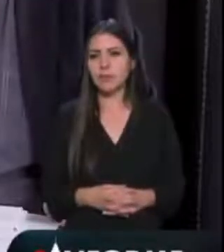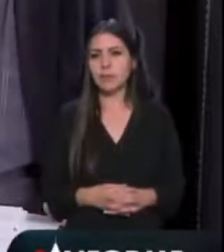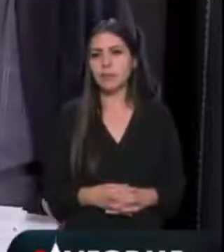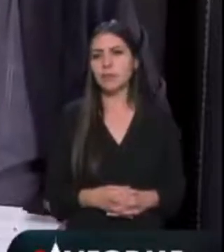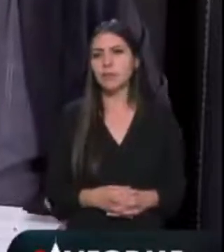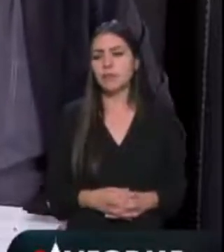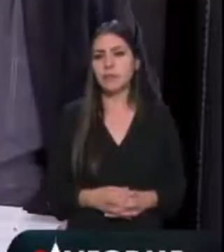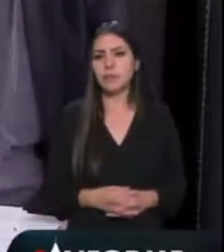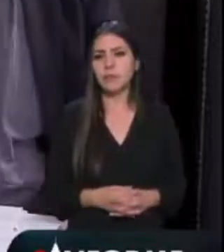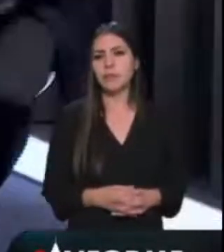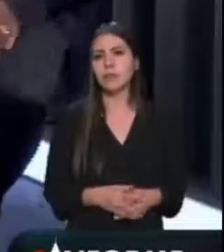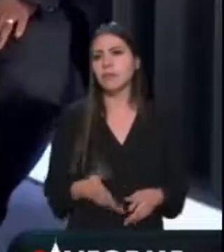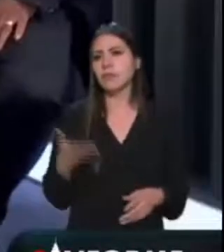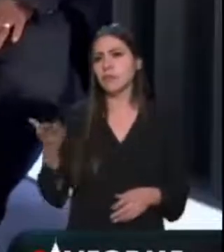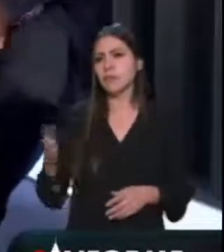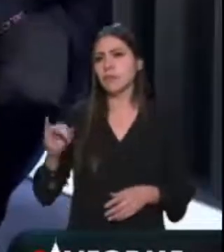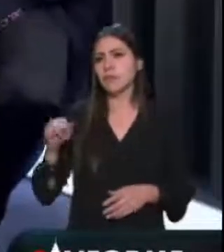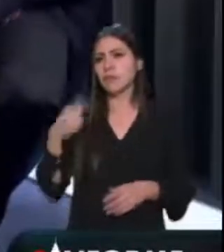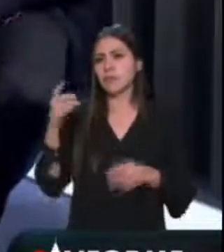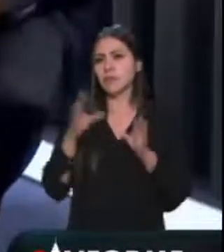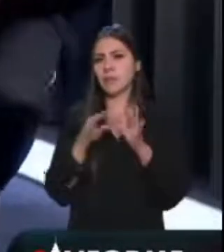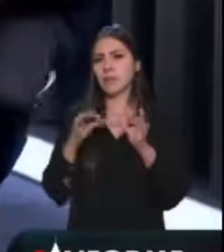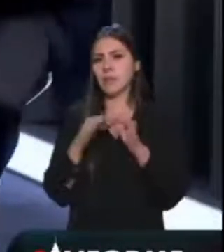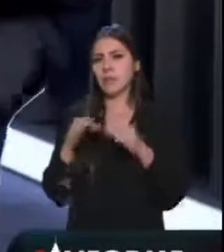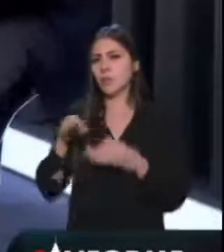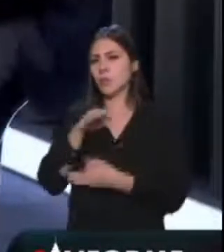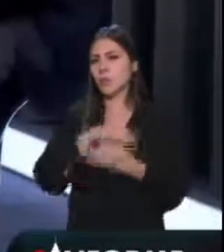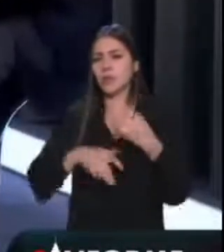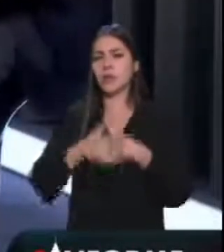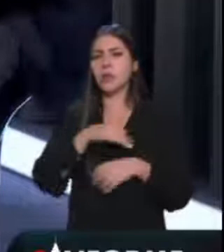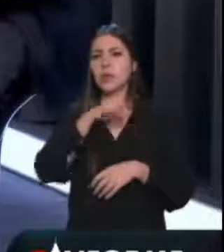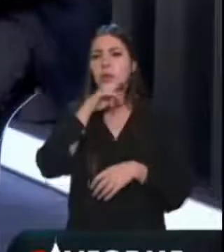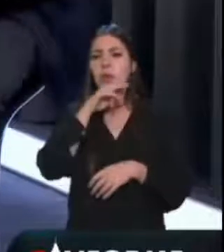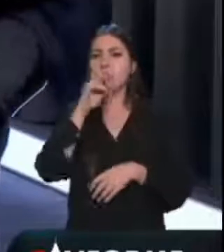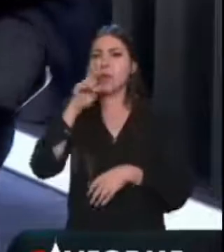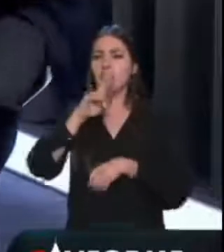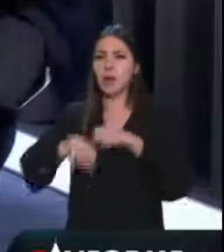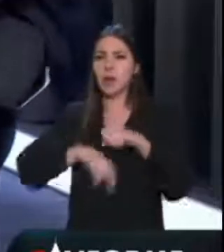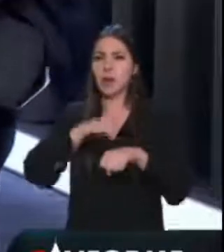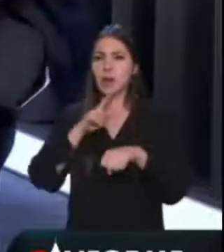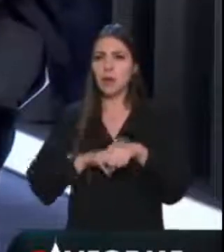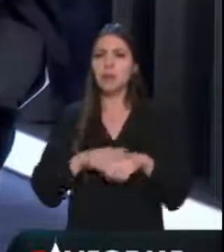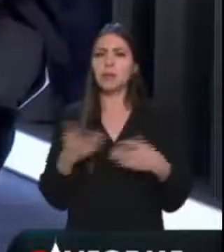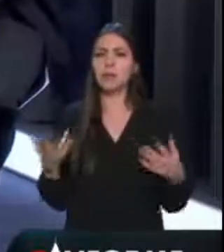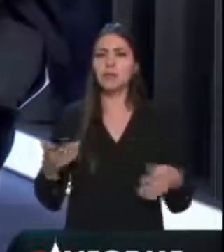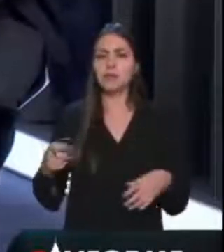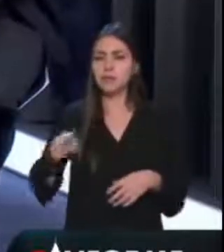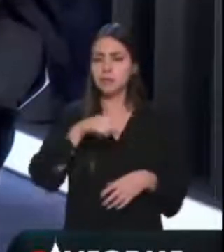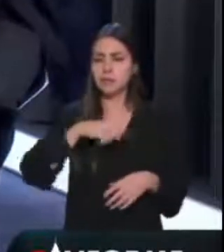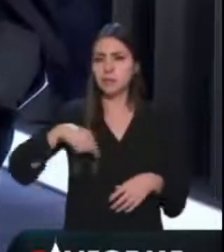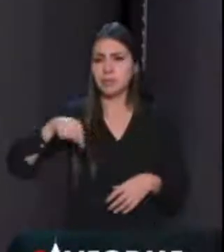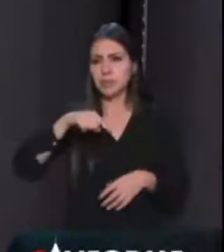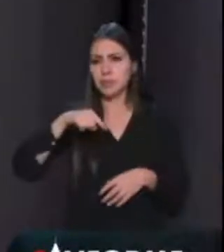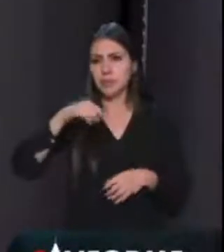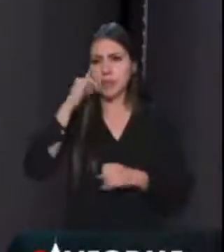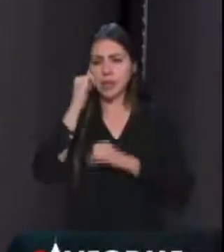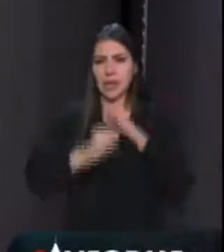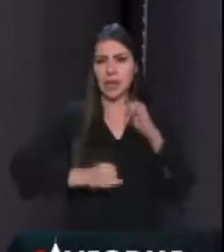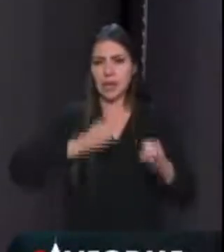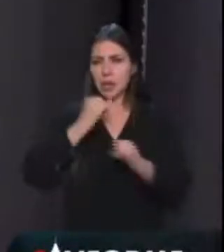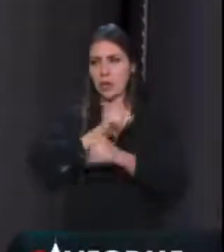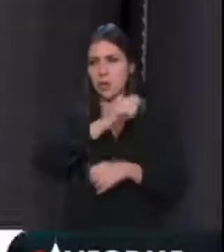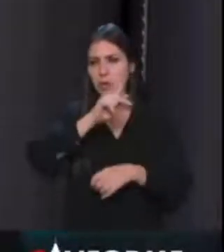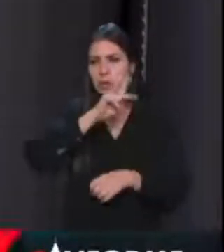preocupados por el ambiente. A nivel internacional, las energías hidráulica,